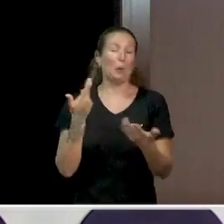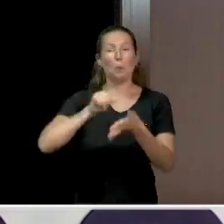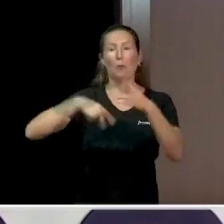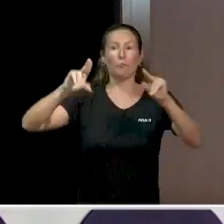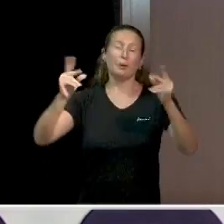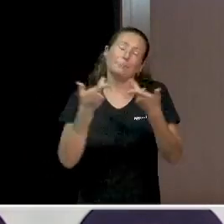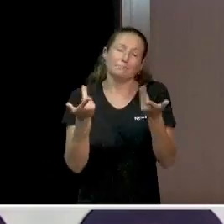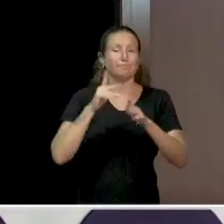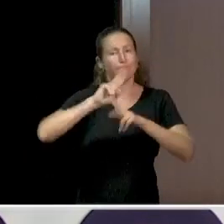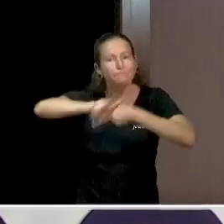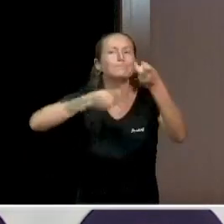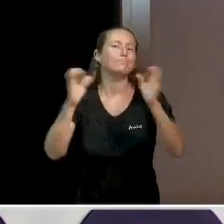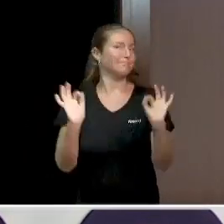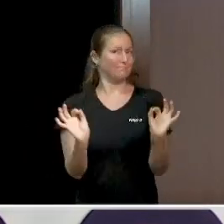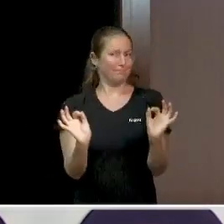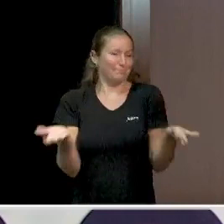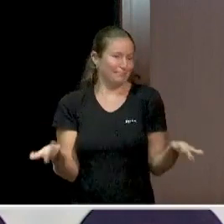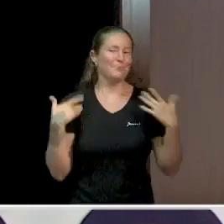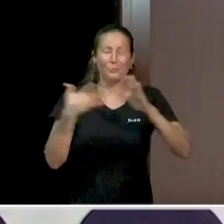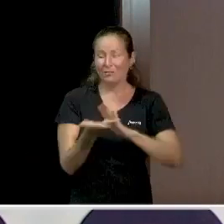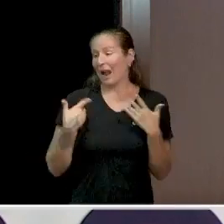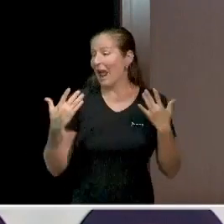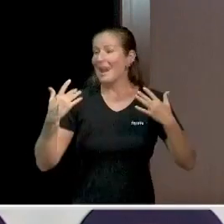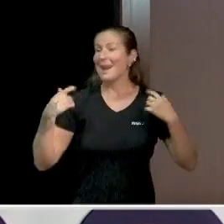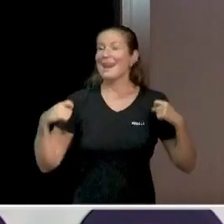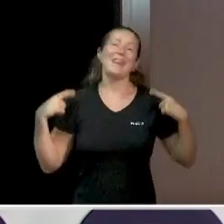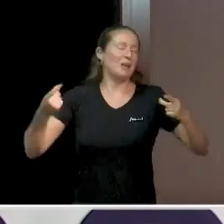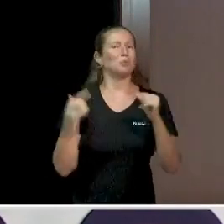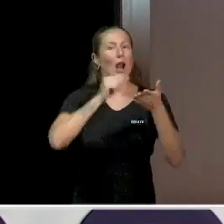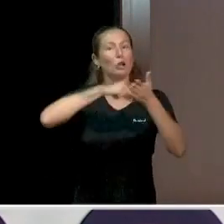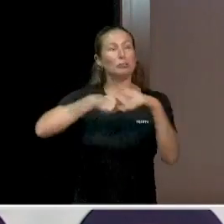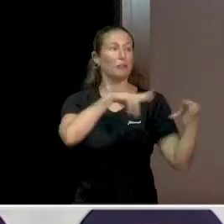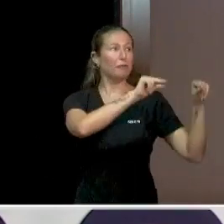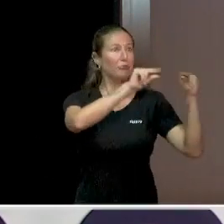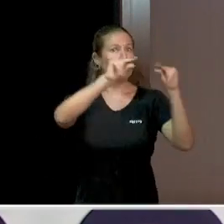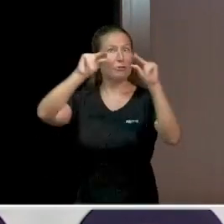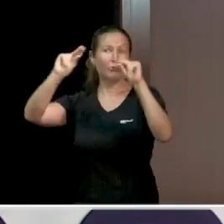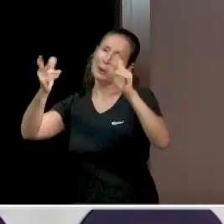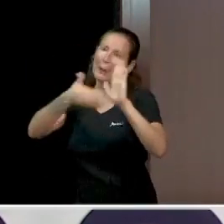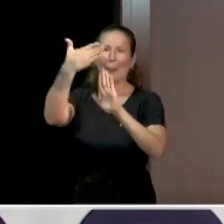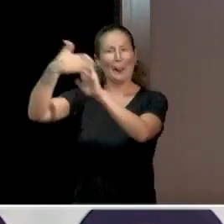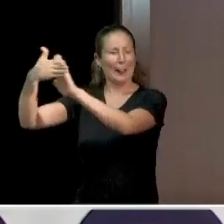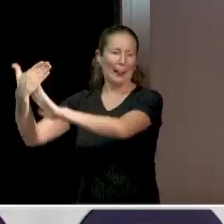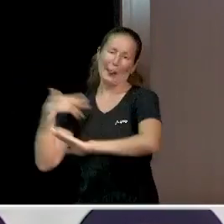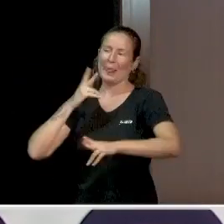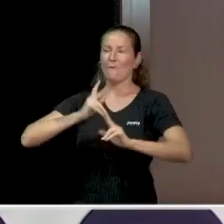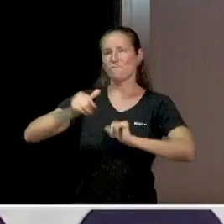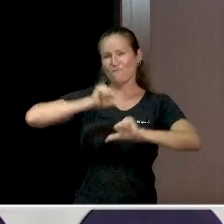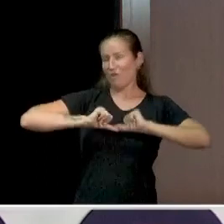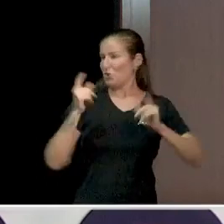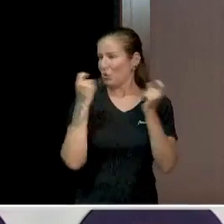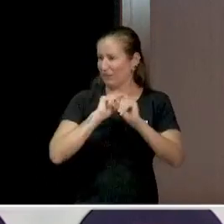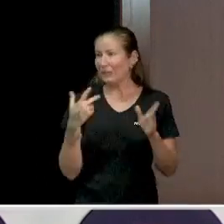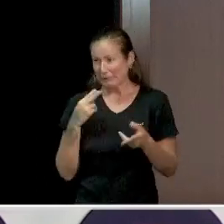habido un cese natural, biológico, entre comillas, de los contratos temporales. No sé si esto responde a su